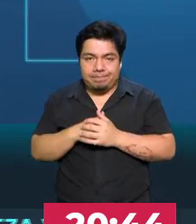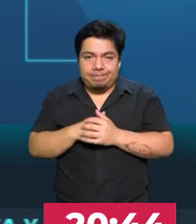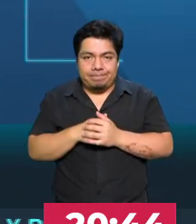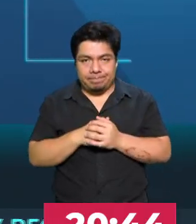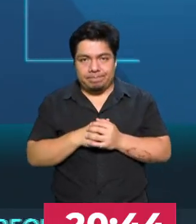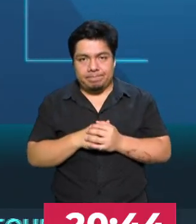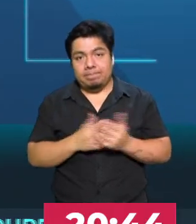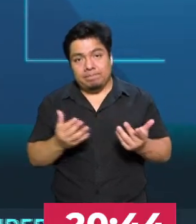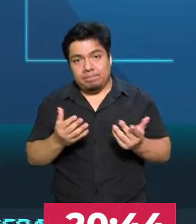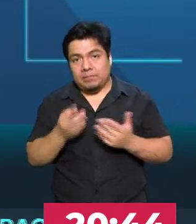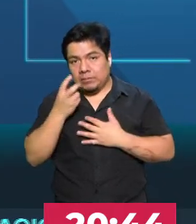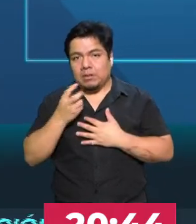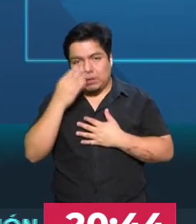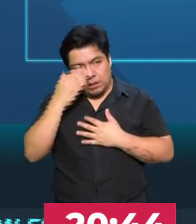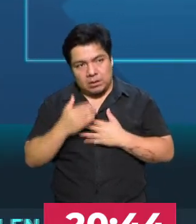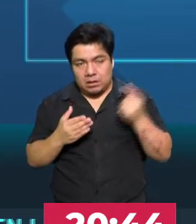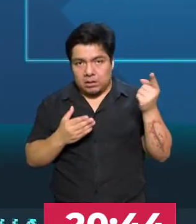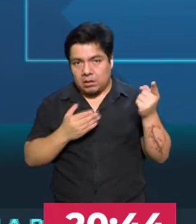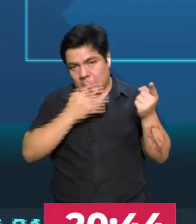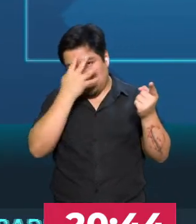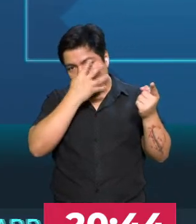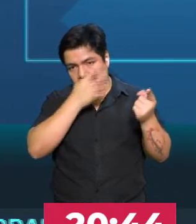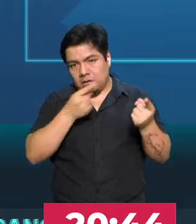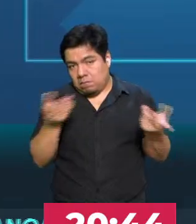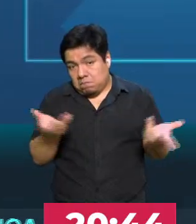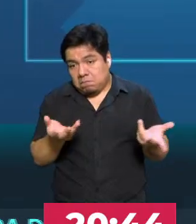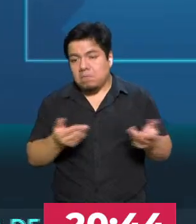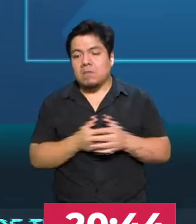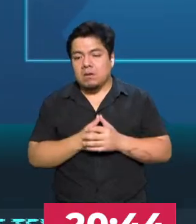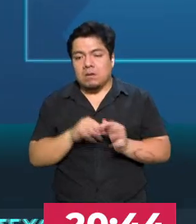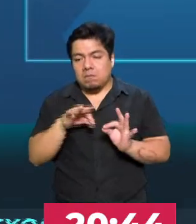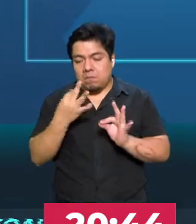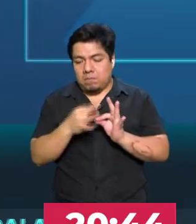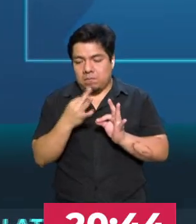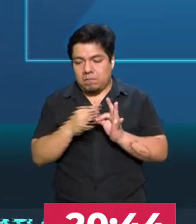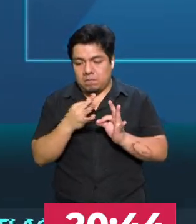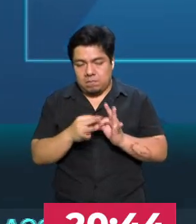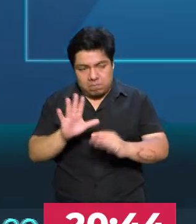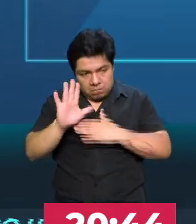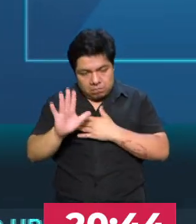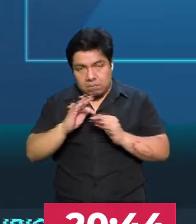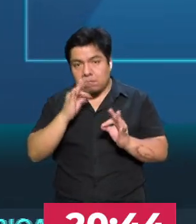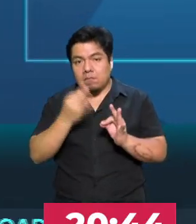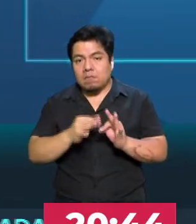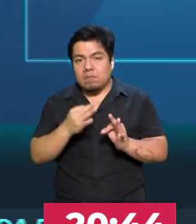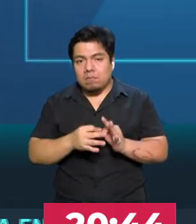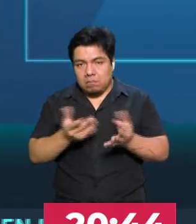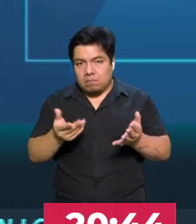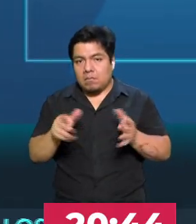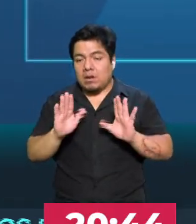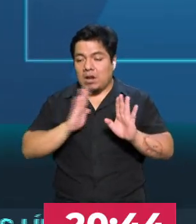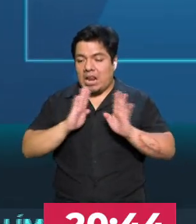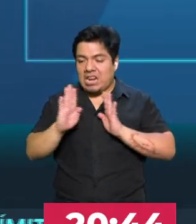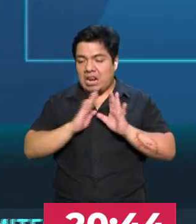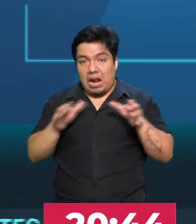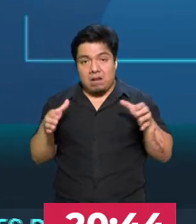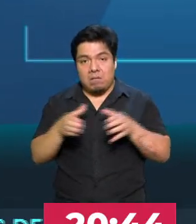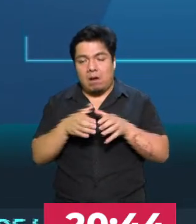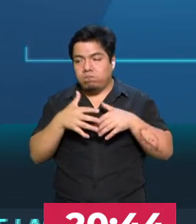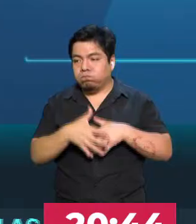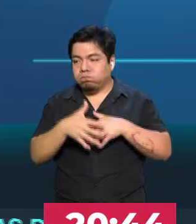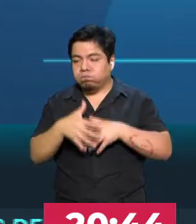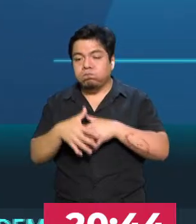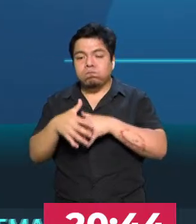origen. Eso es justamente lo que está haciendo Donald Trump, está cumpliendo su palabra, está desplegando a la Guardia Nacional. Ahorita me voy